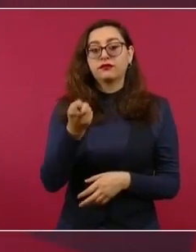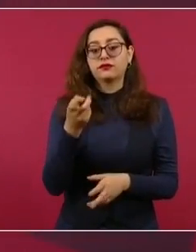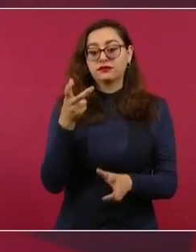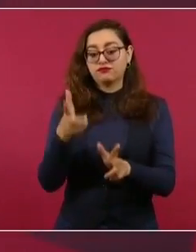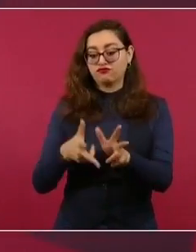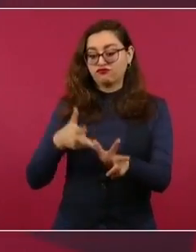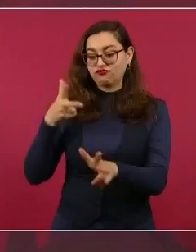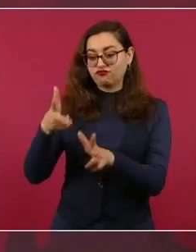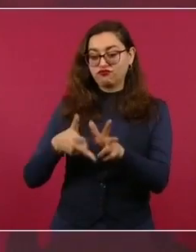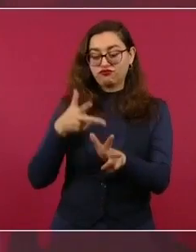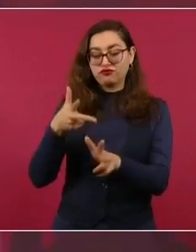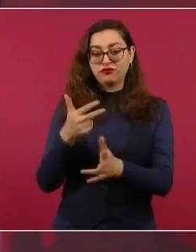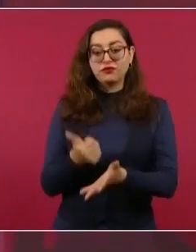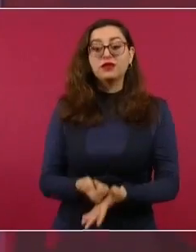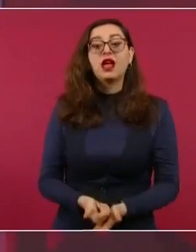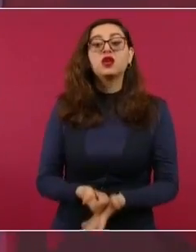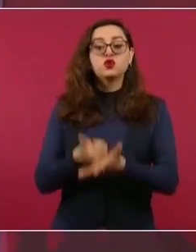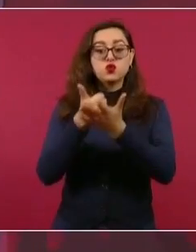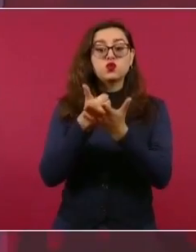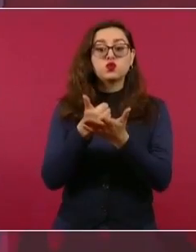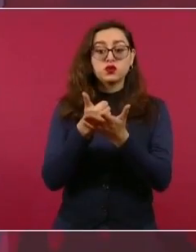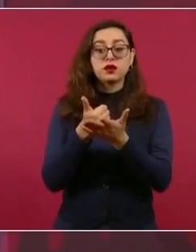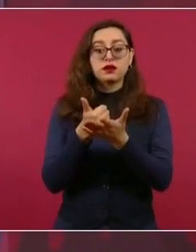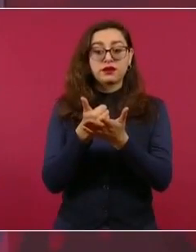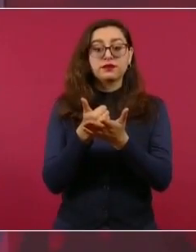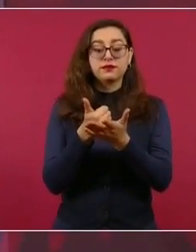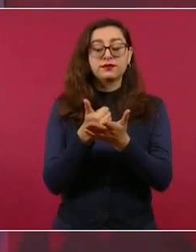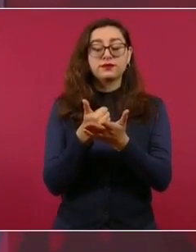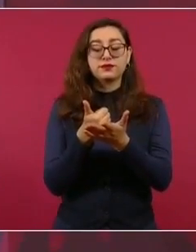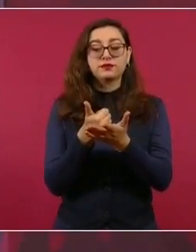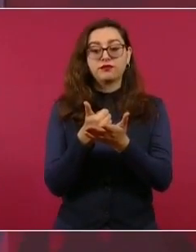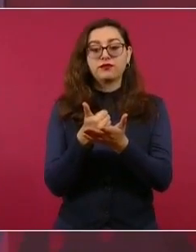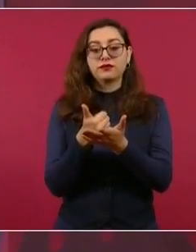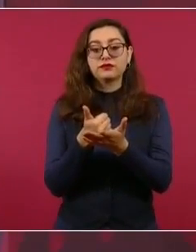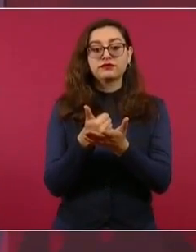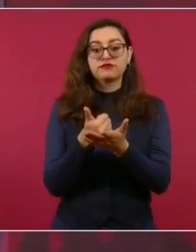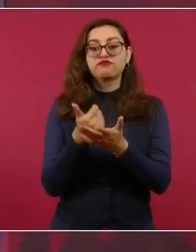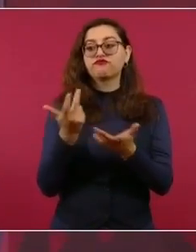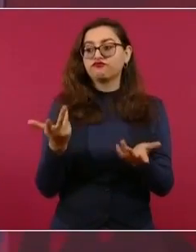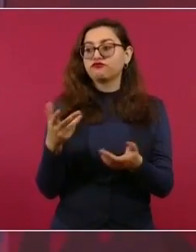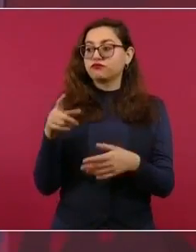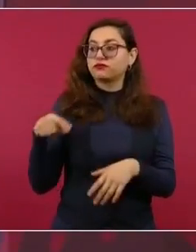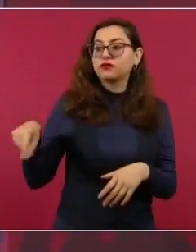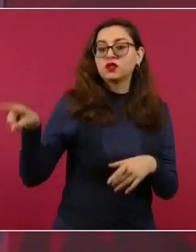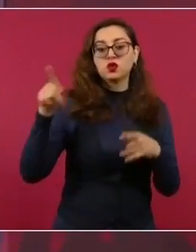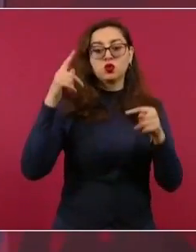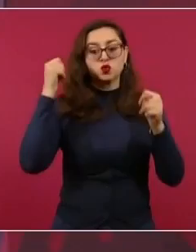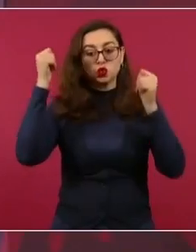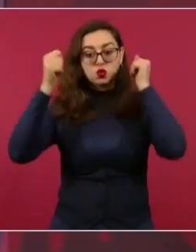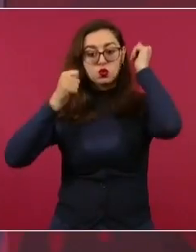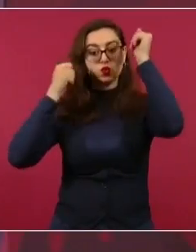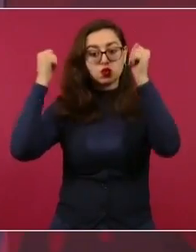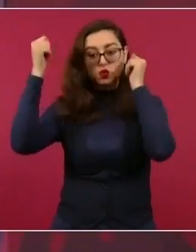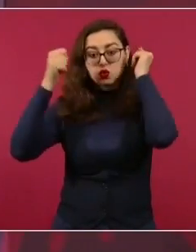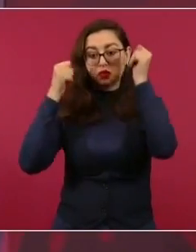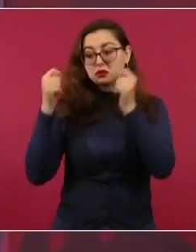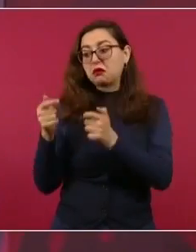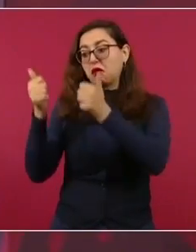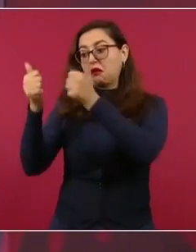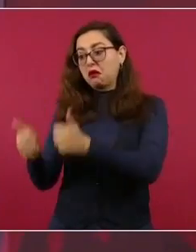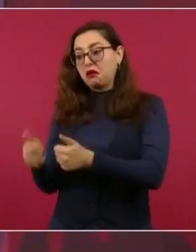está hecho para que esos turistas no solo